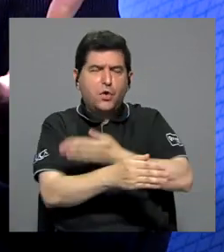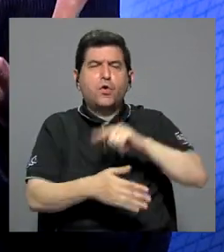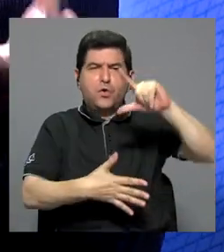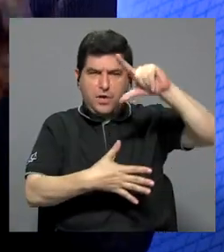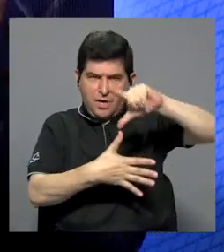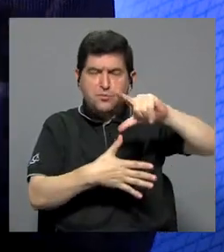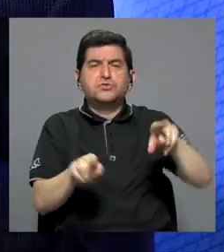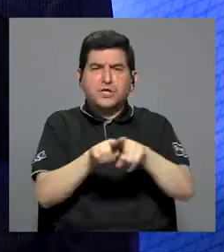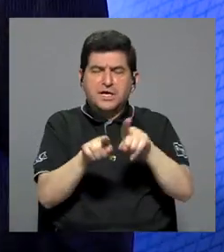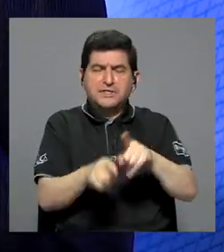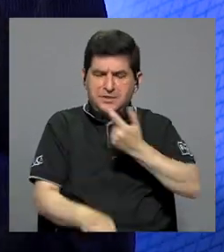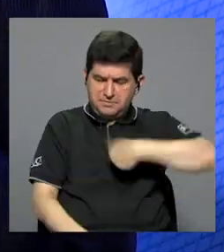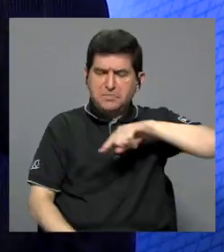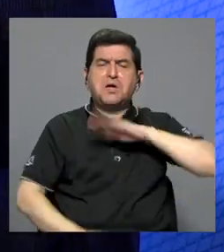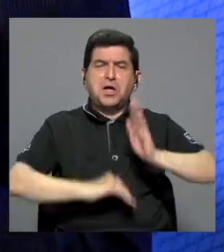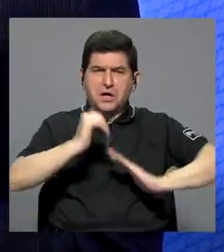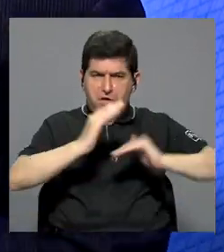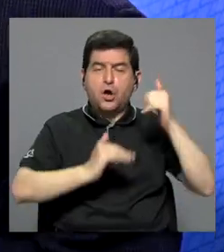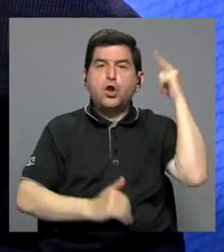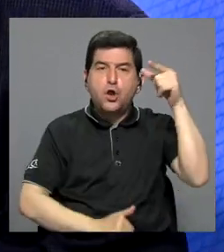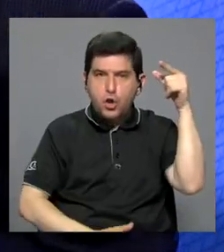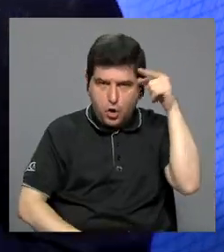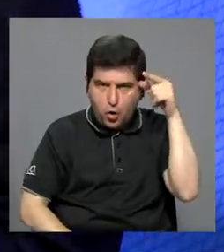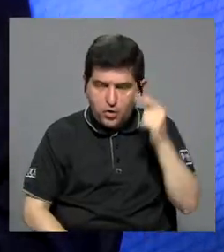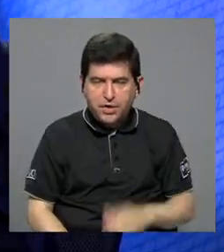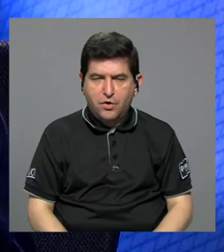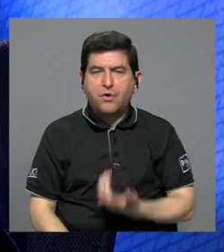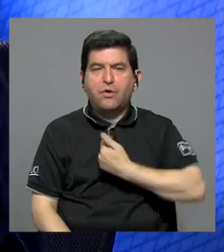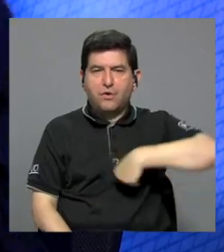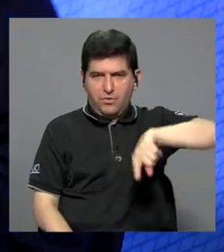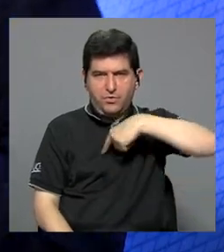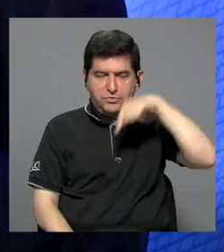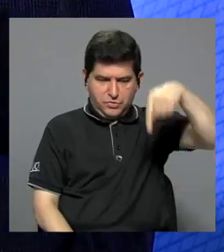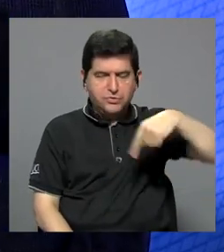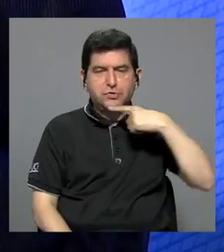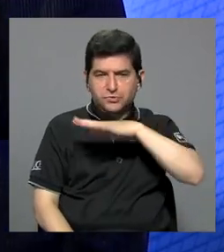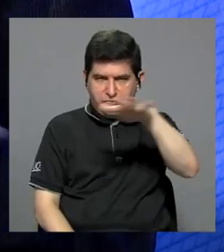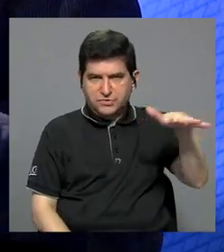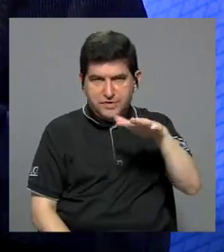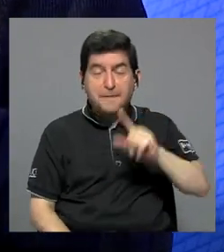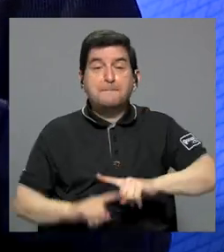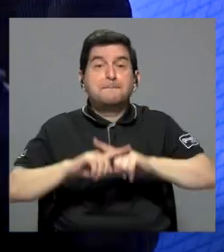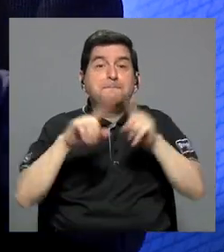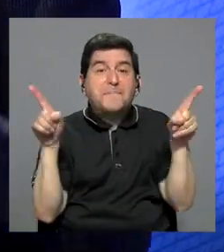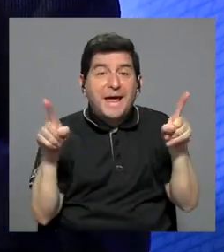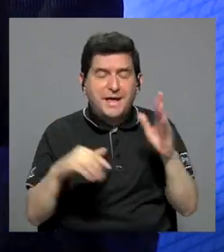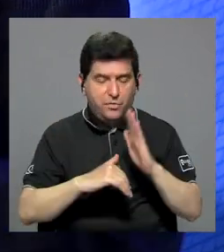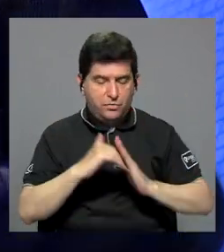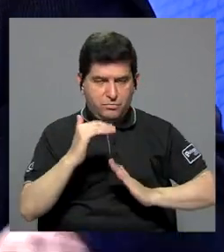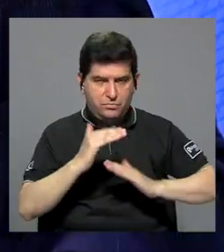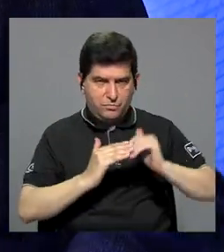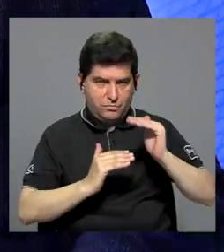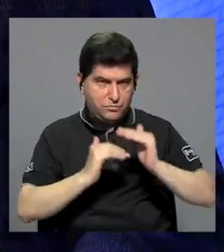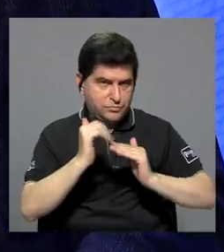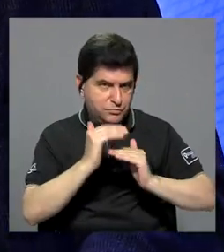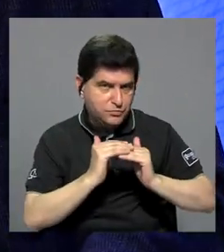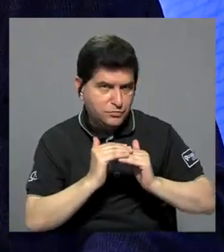latinoamericanas nos construyen a nosotros, obviamente, porque somos parte de esta realidad, pero que la